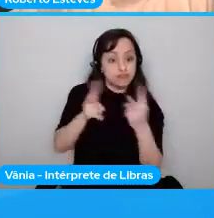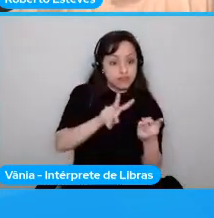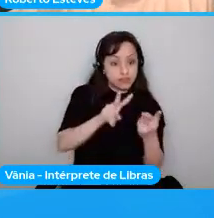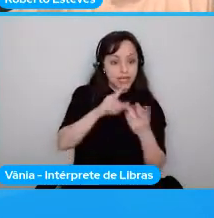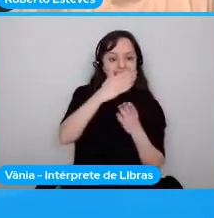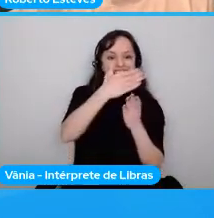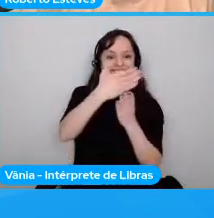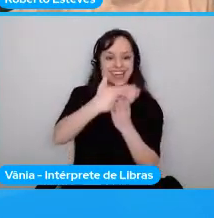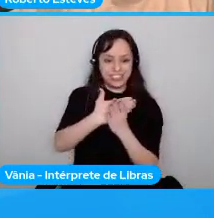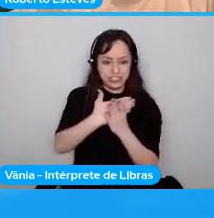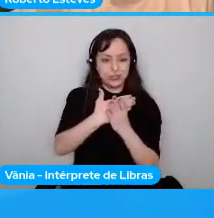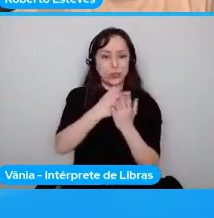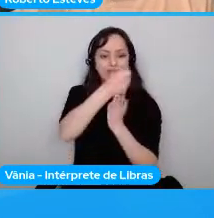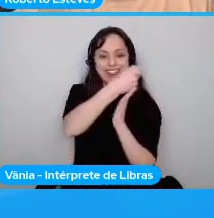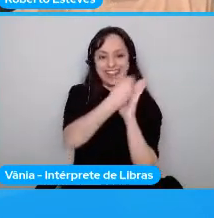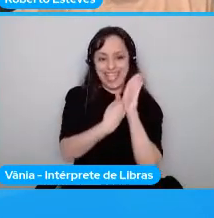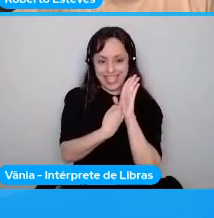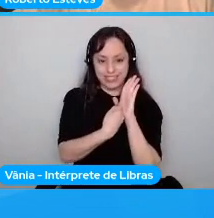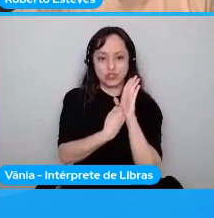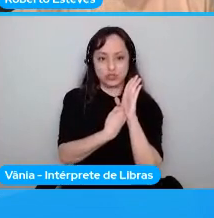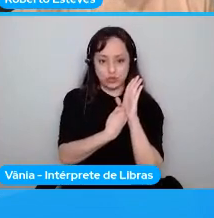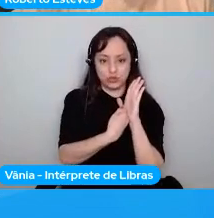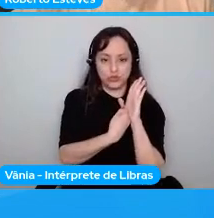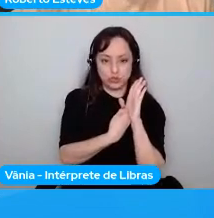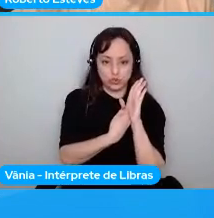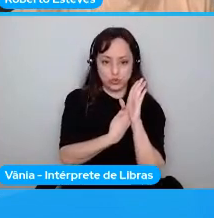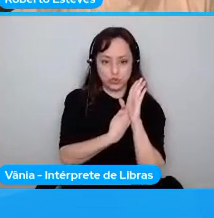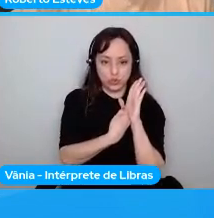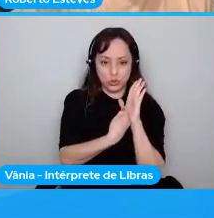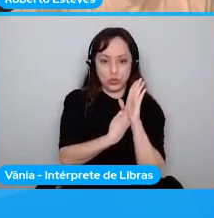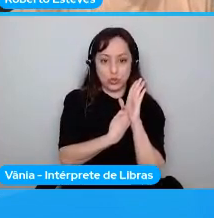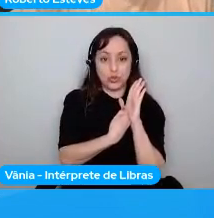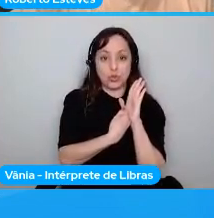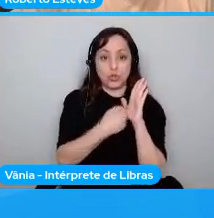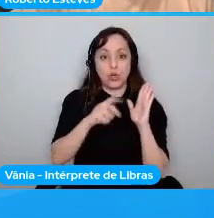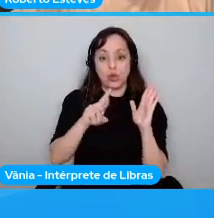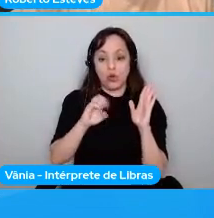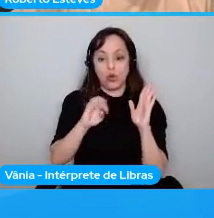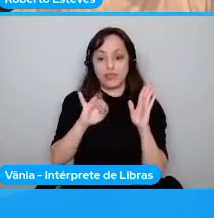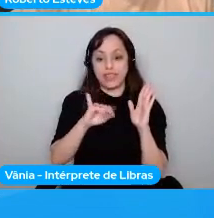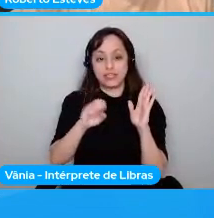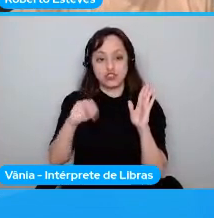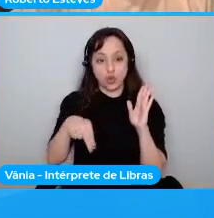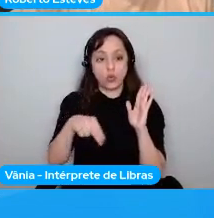archivo JSON, me va a convertir este archivo JSON